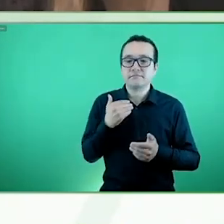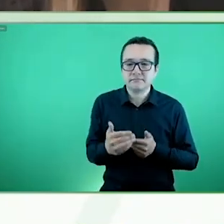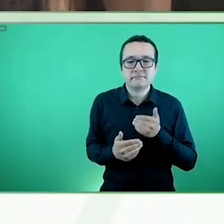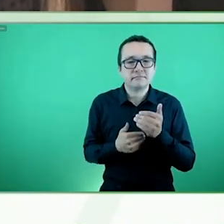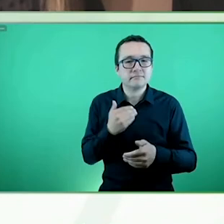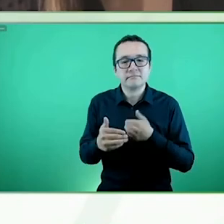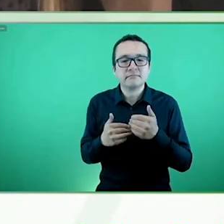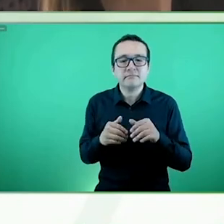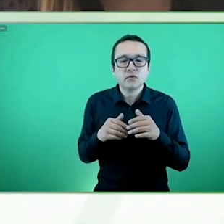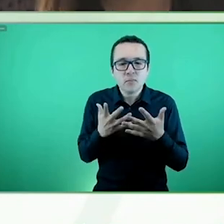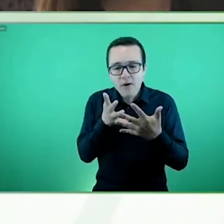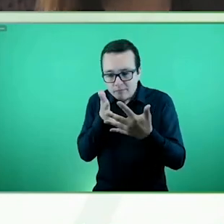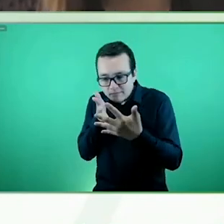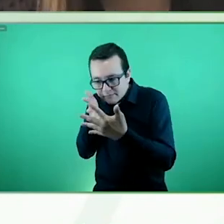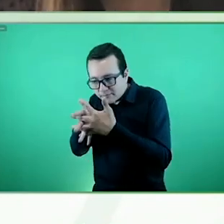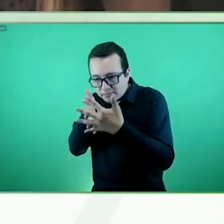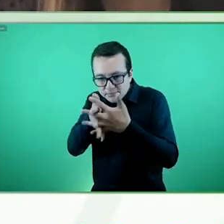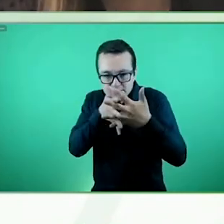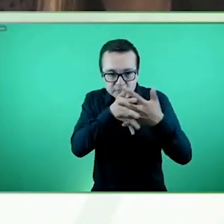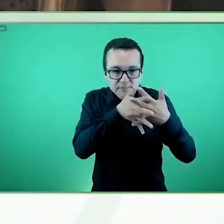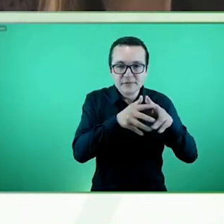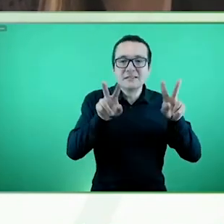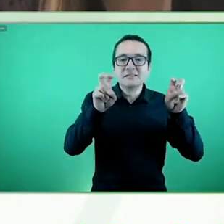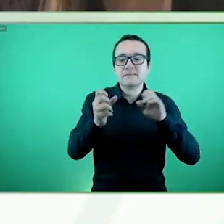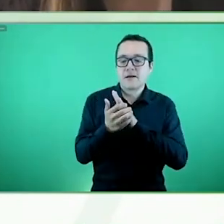que llamamos habilidades para la vida.